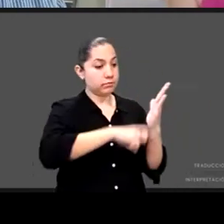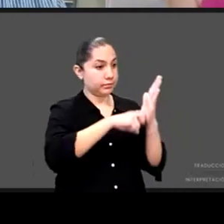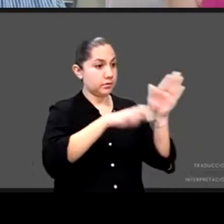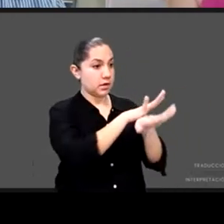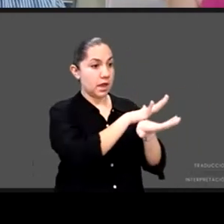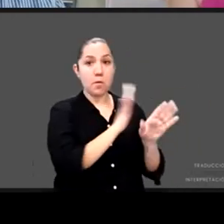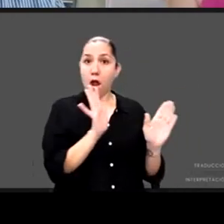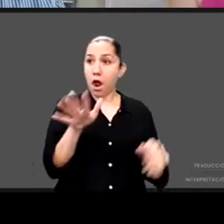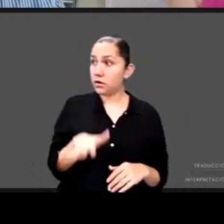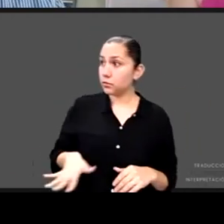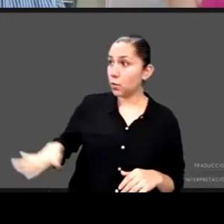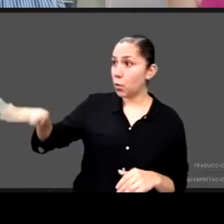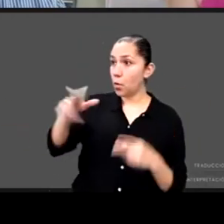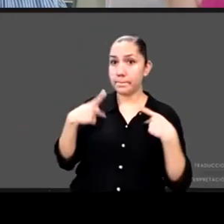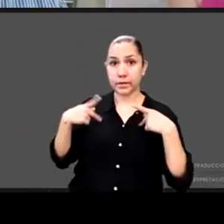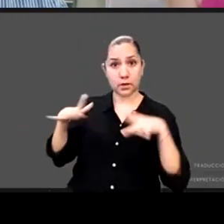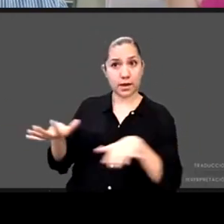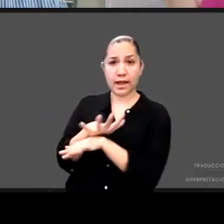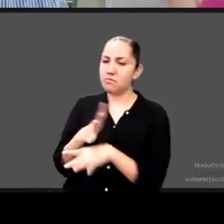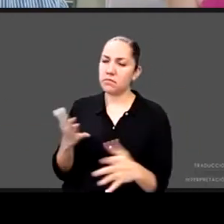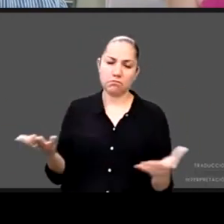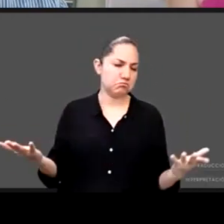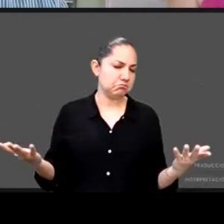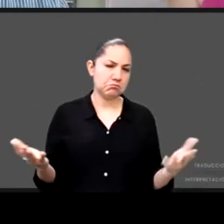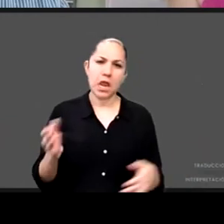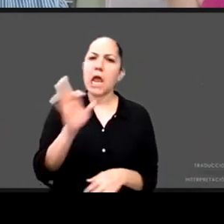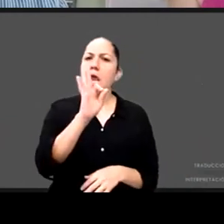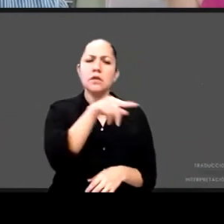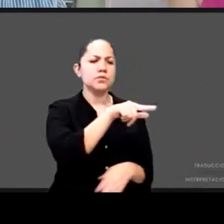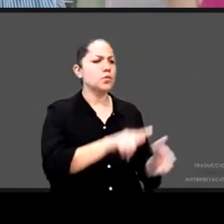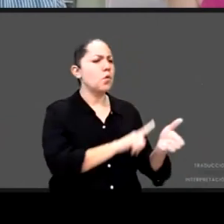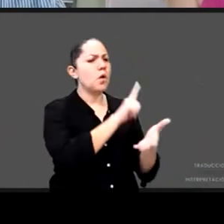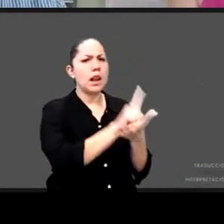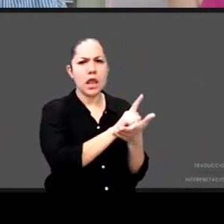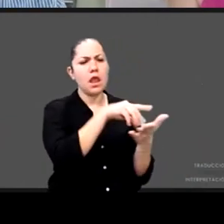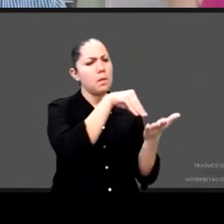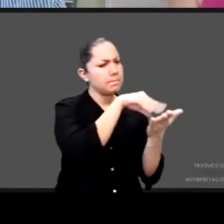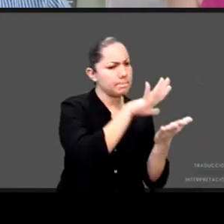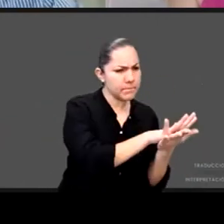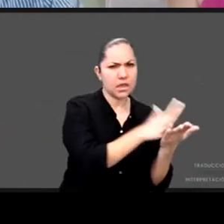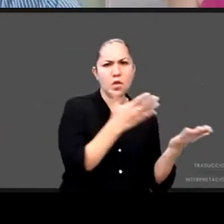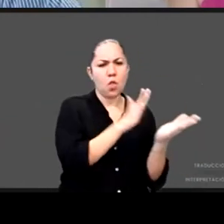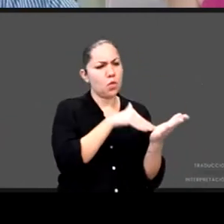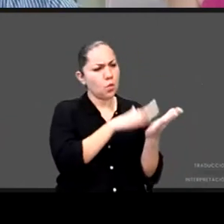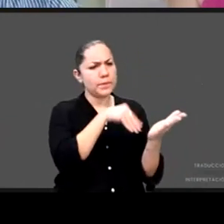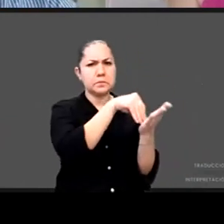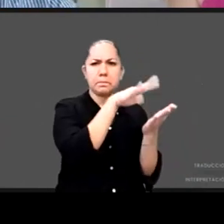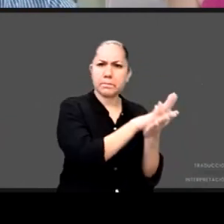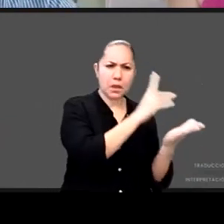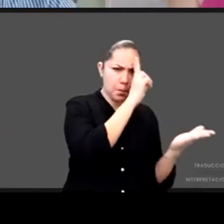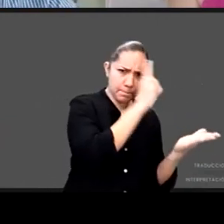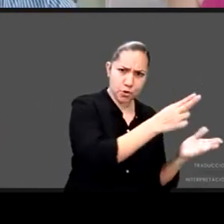hecho de establecerse en un código o en un documento. Pero sí,